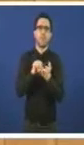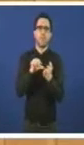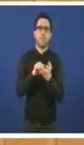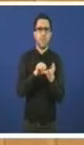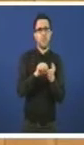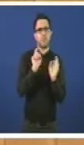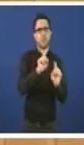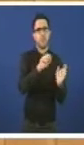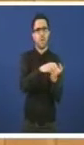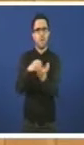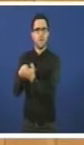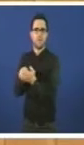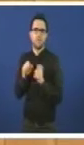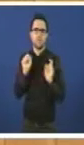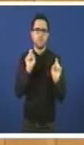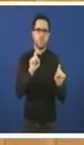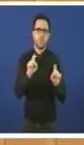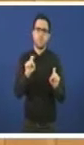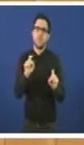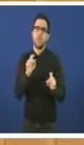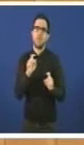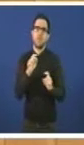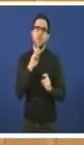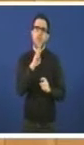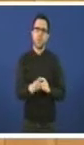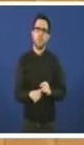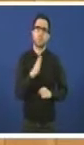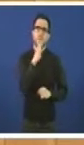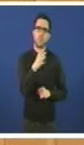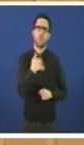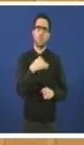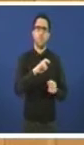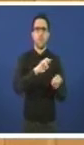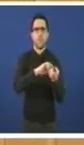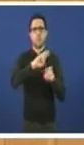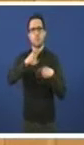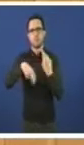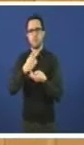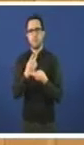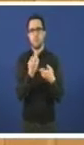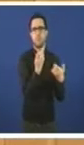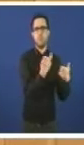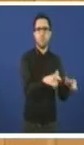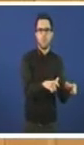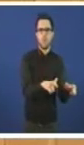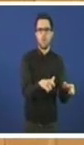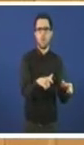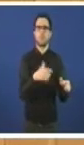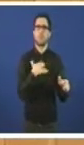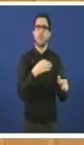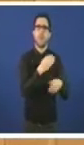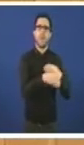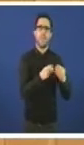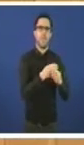comunidades escolares de cada centro educativo cada cuatro años podían cambiar los bloques e intercambiar lo que se pagarían galego por lo que se partían en castelán señal evidente